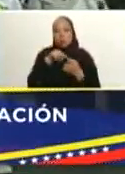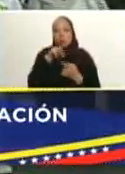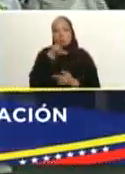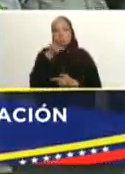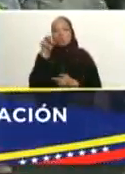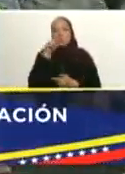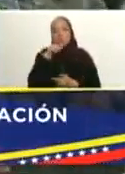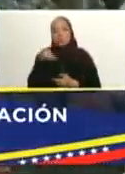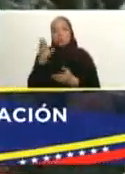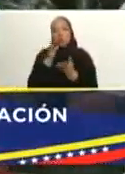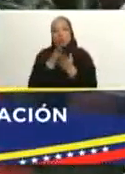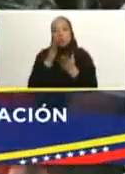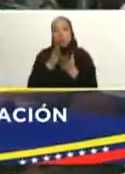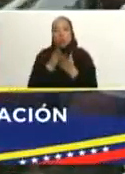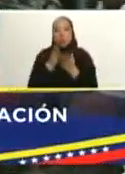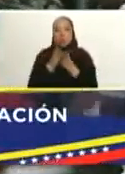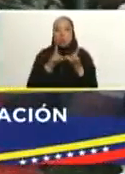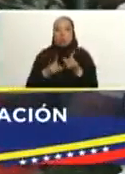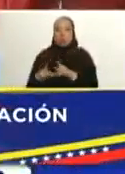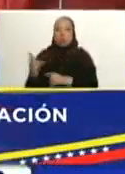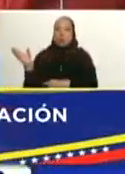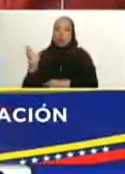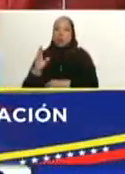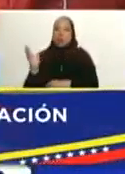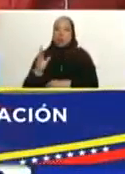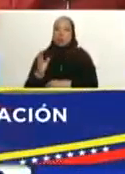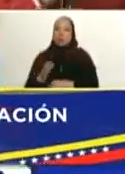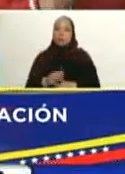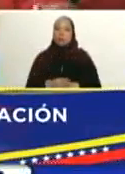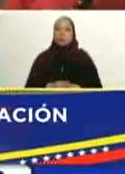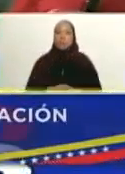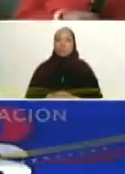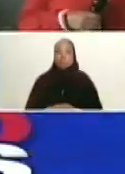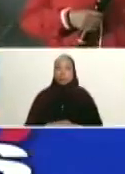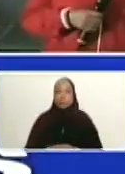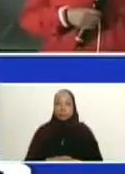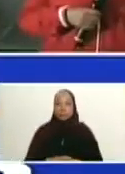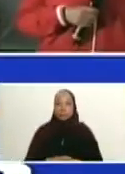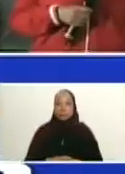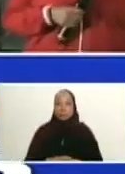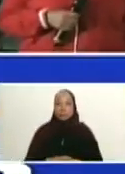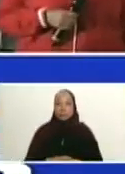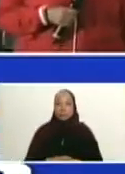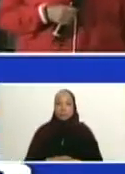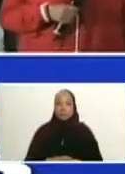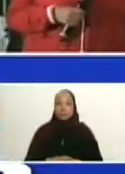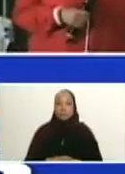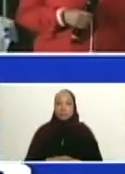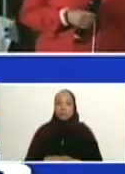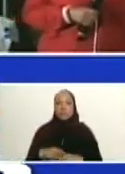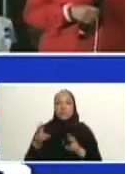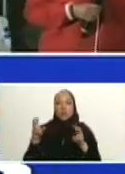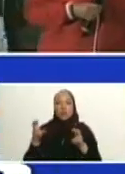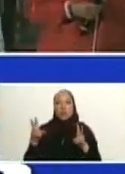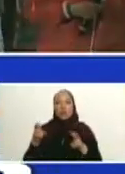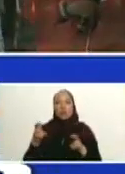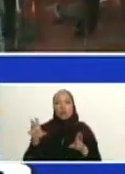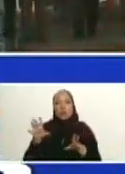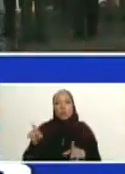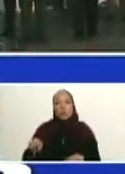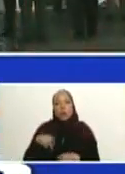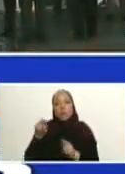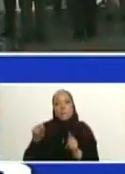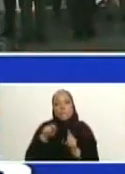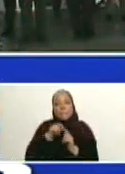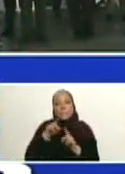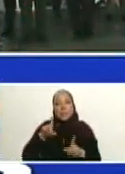100% de las escuelas recuperadas en Caracas. Adelante, mi comandante en jefe. Excelente, pues la nueva espiritualidad,